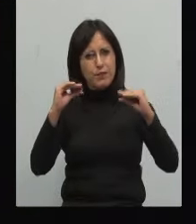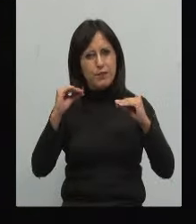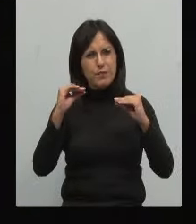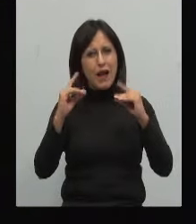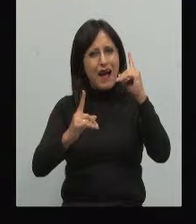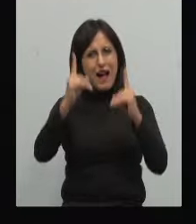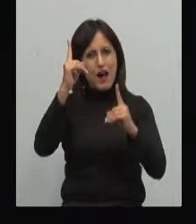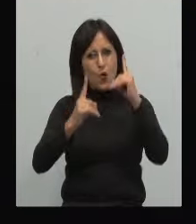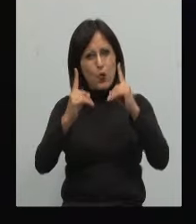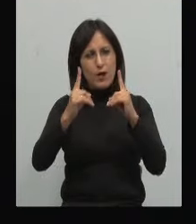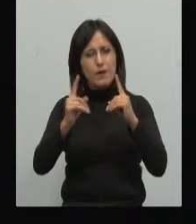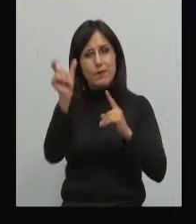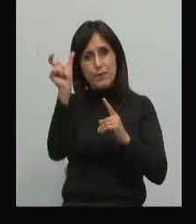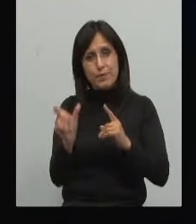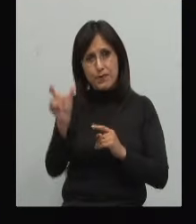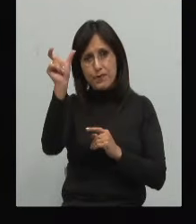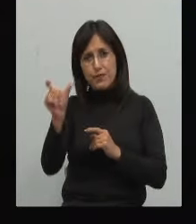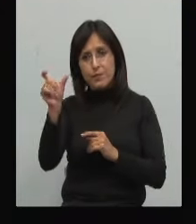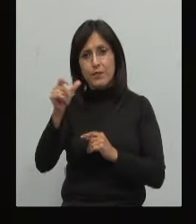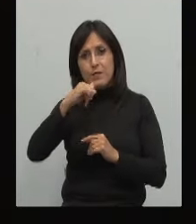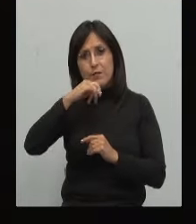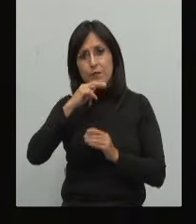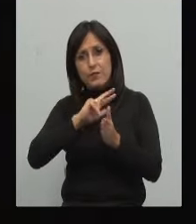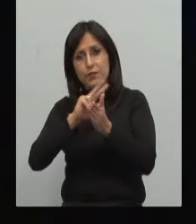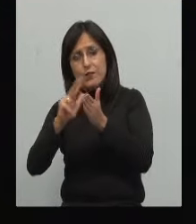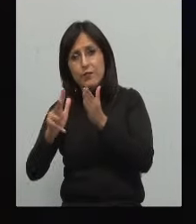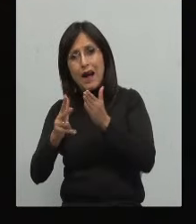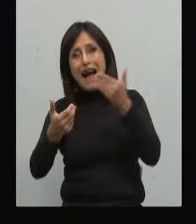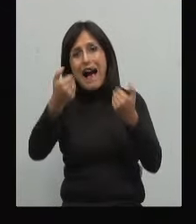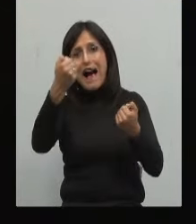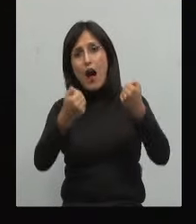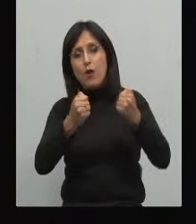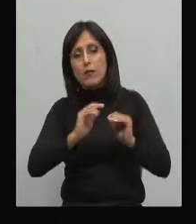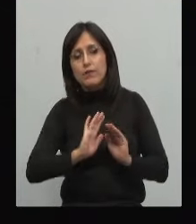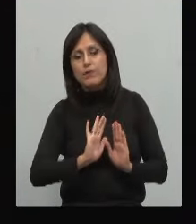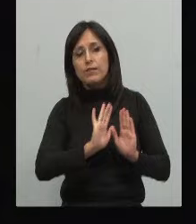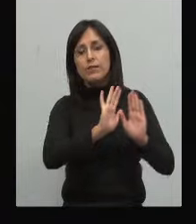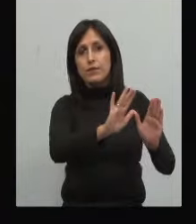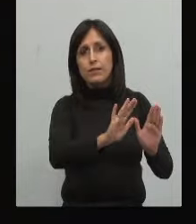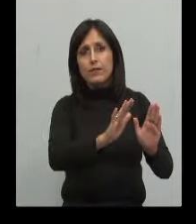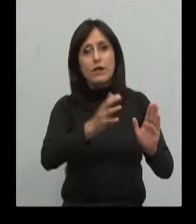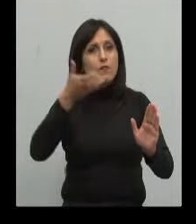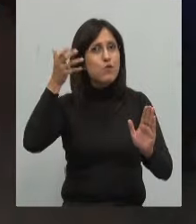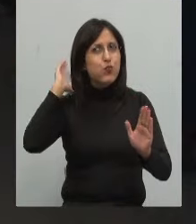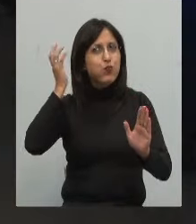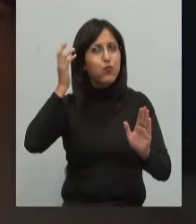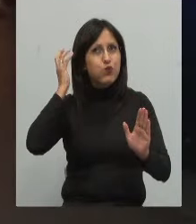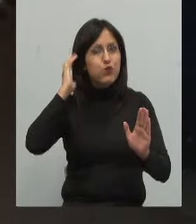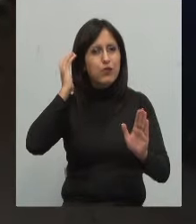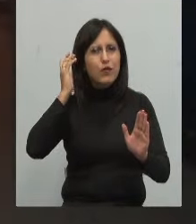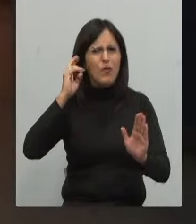vive por los alrededores, con la música muy fuerte, escuchando música en el auto, y a las 12 de la noche lo